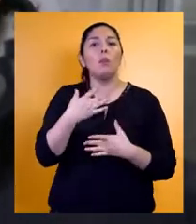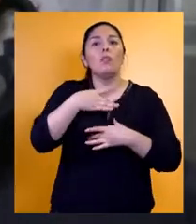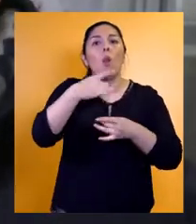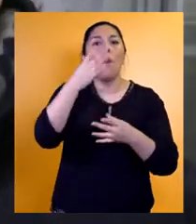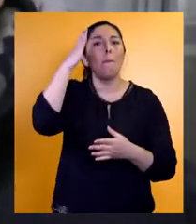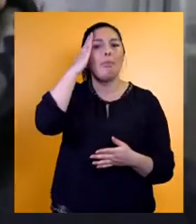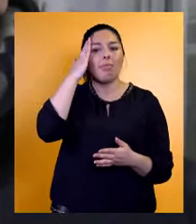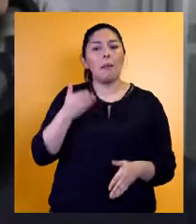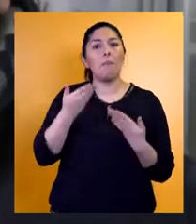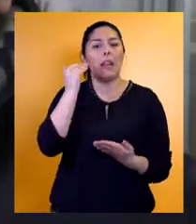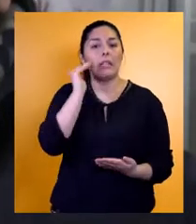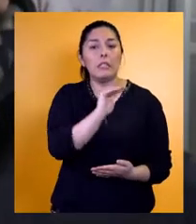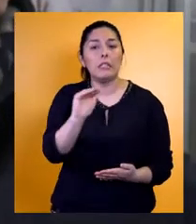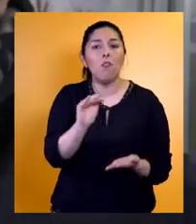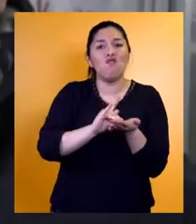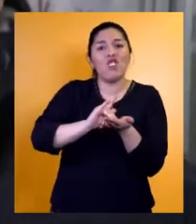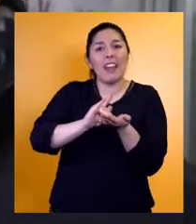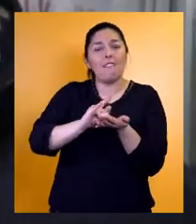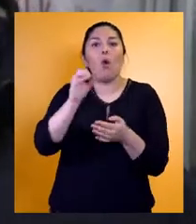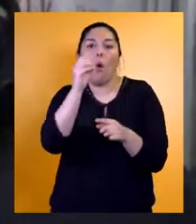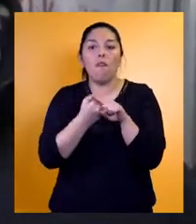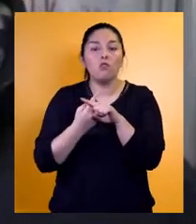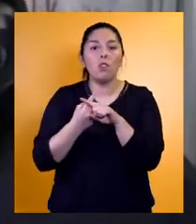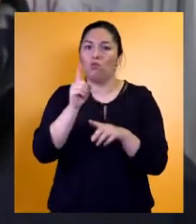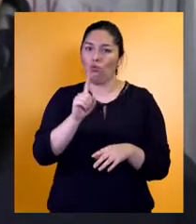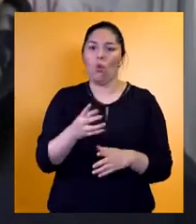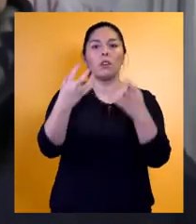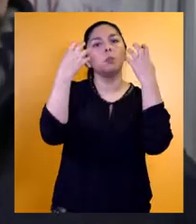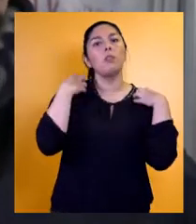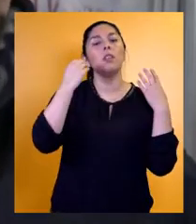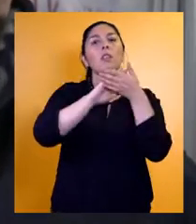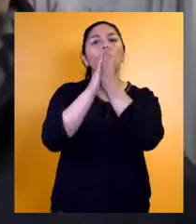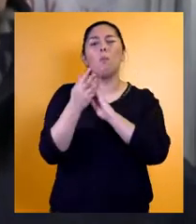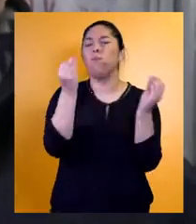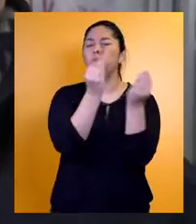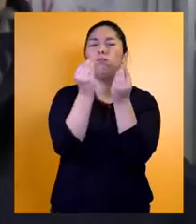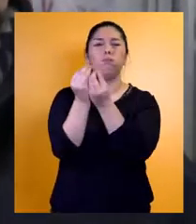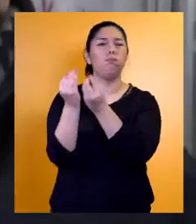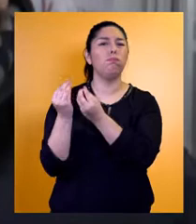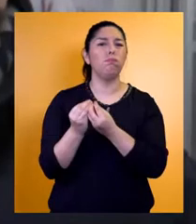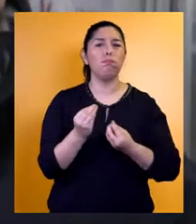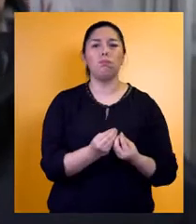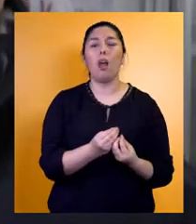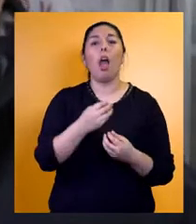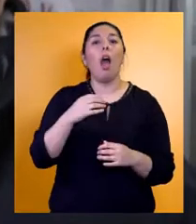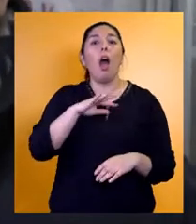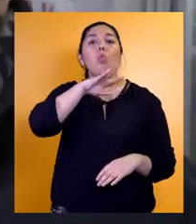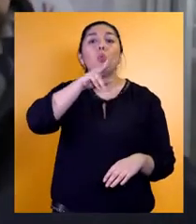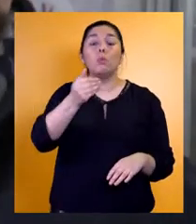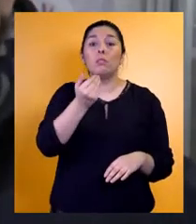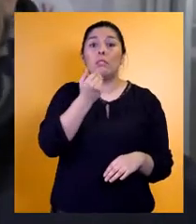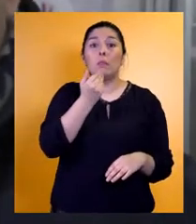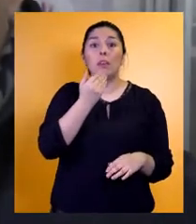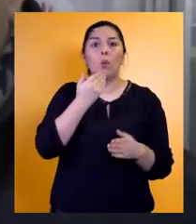hacia los niños vulnerables y a los niños abusados. Tenemos que hacernos cargo también de tantos y tantos adultos que han sido vulnerados y dañados